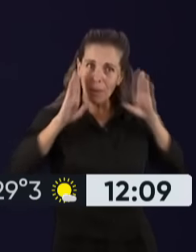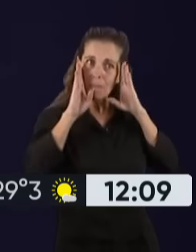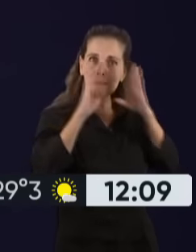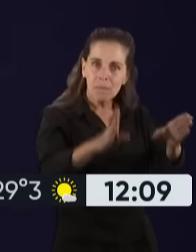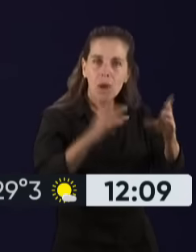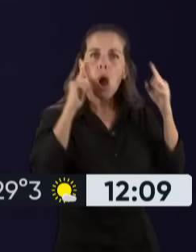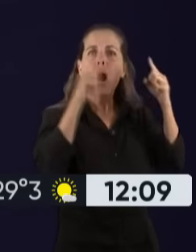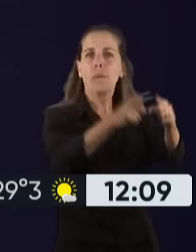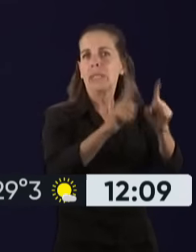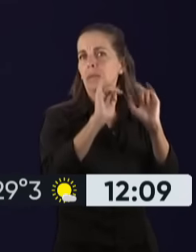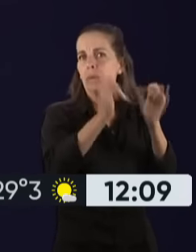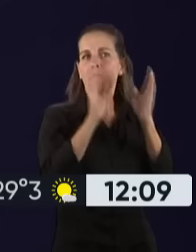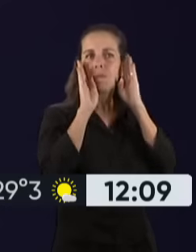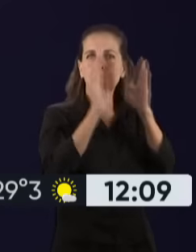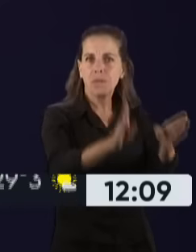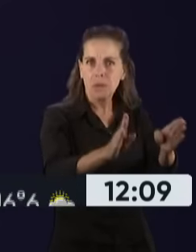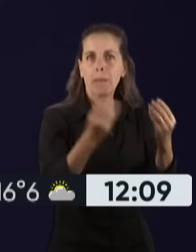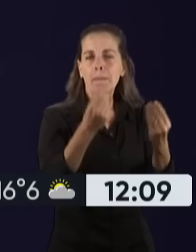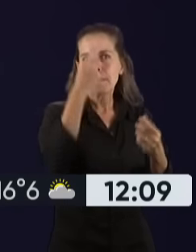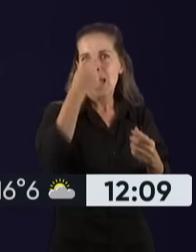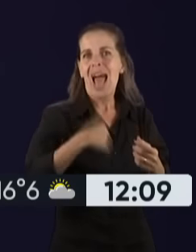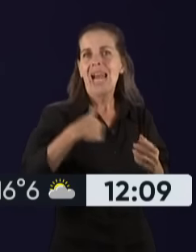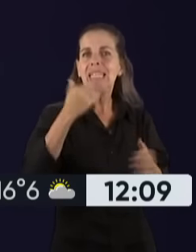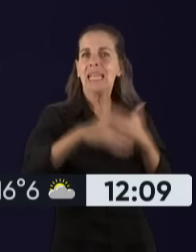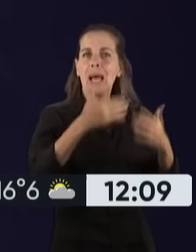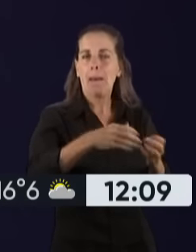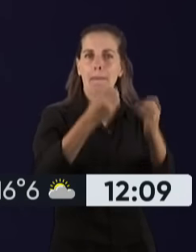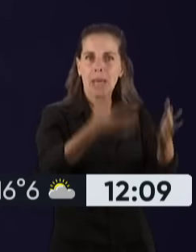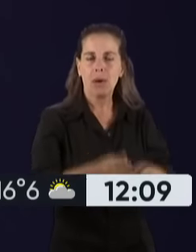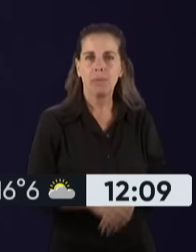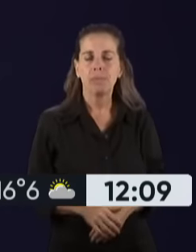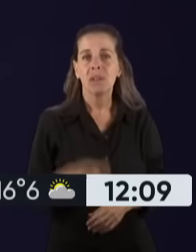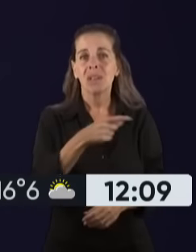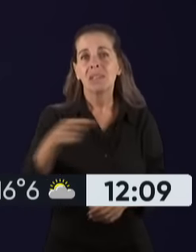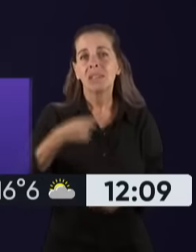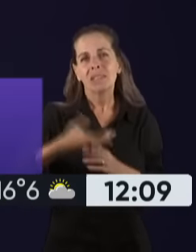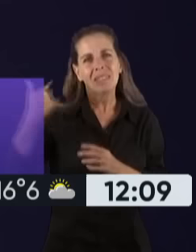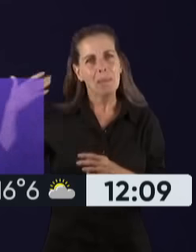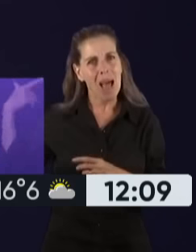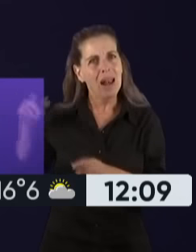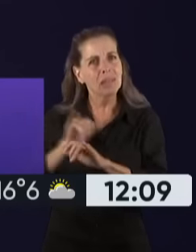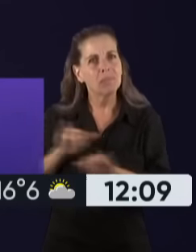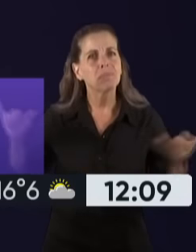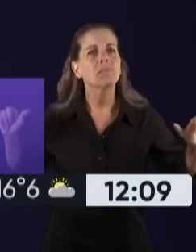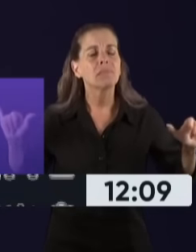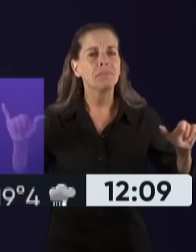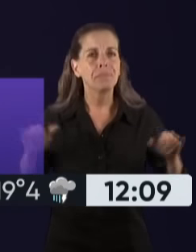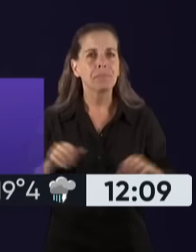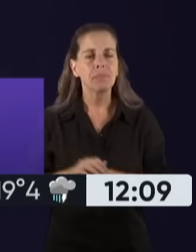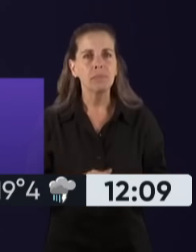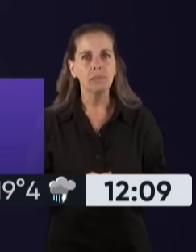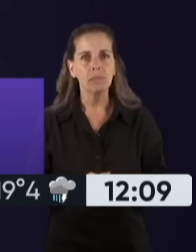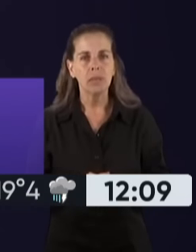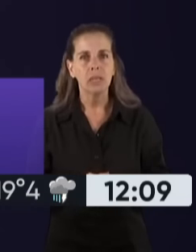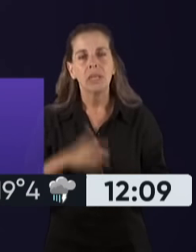tenemos que sacar la Argentina adelante hace algunas semanas habíamos anunciado la llegada de